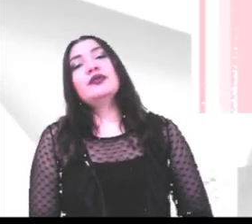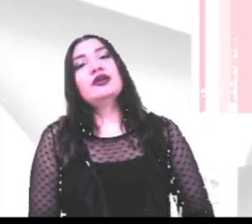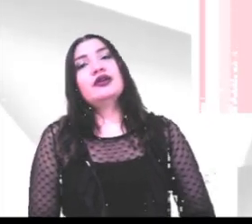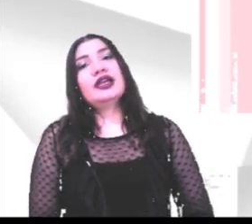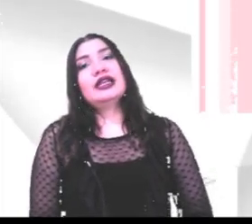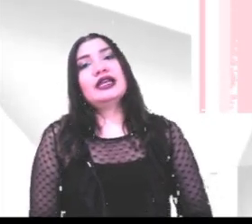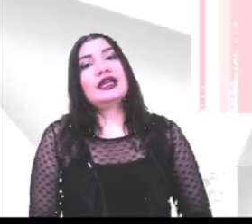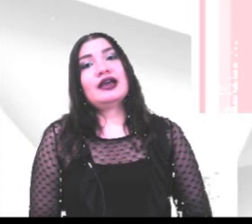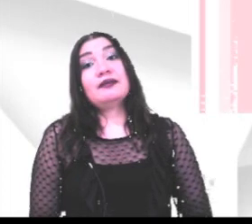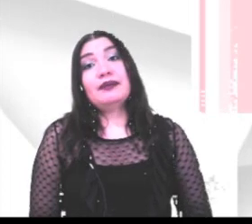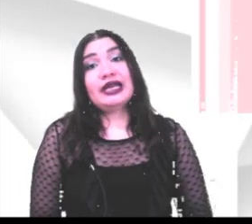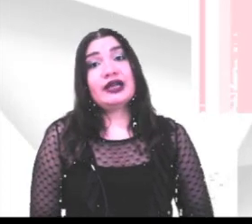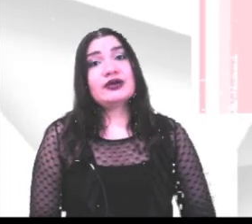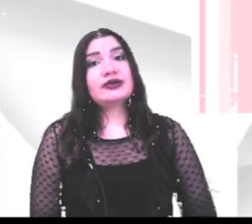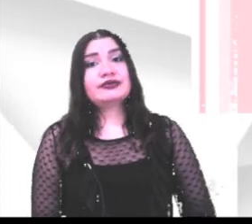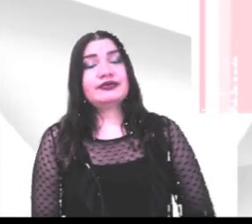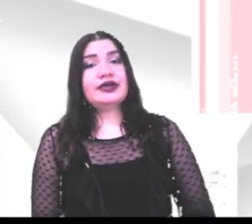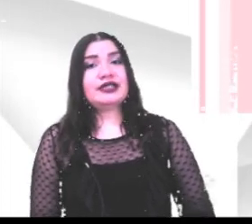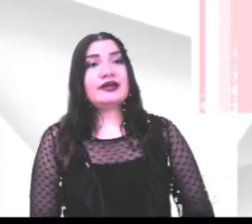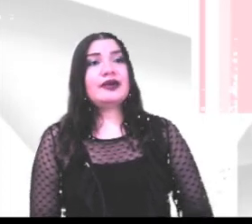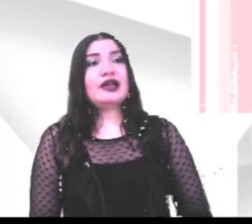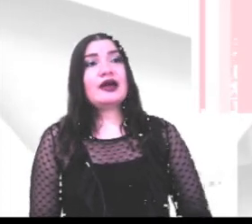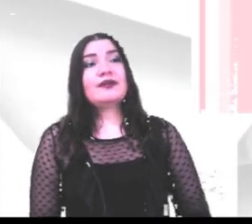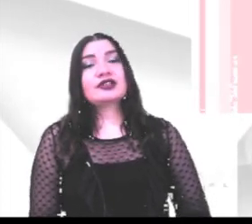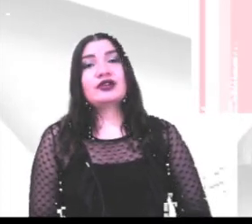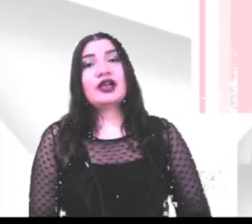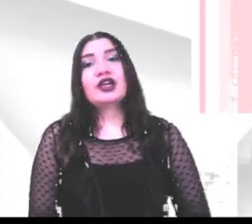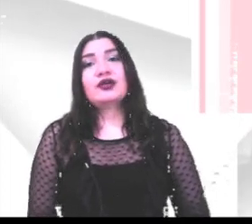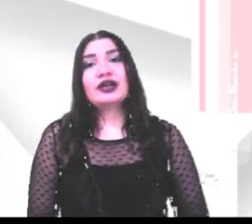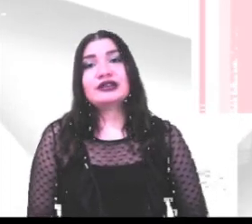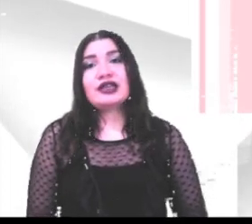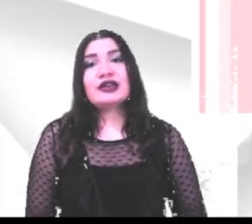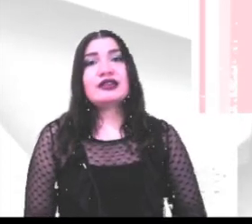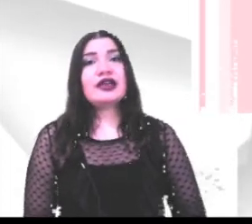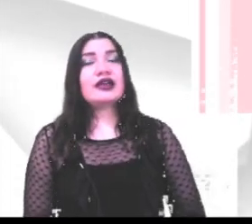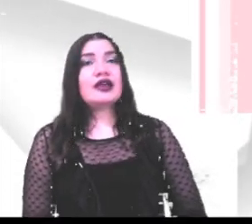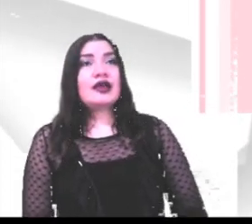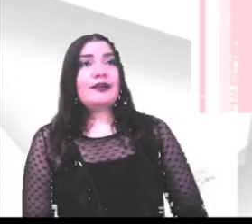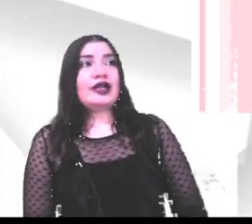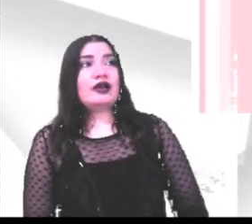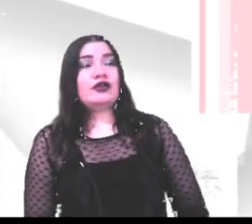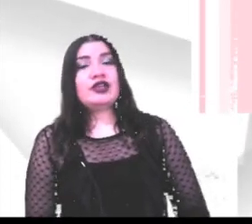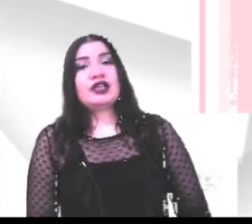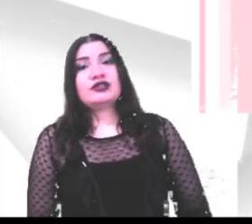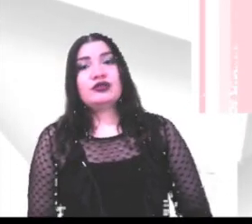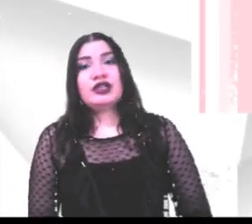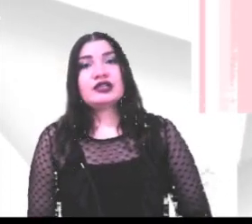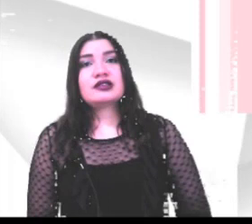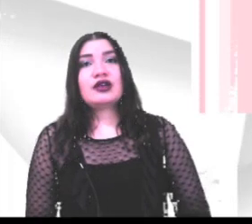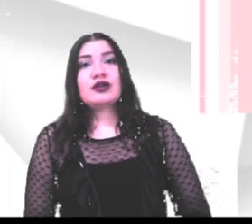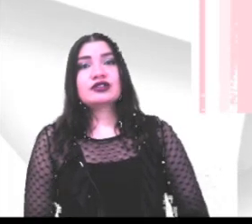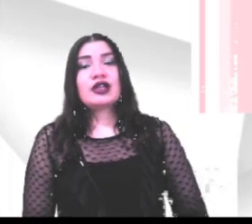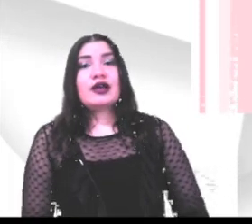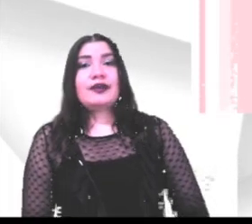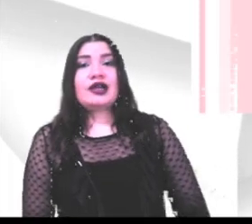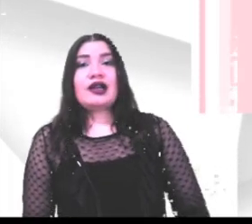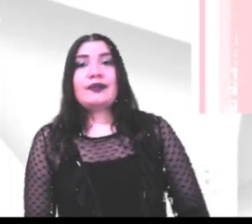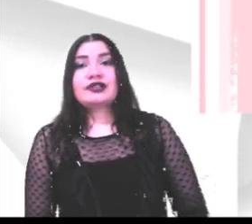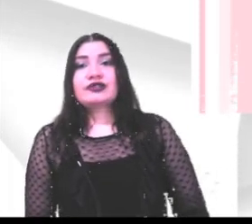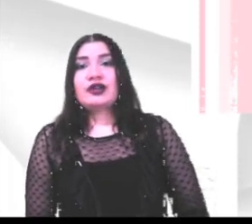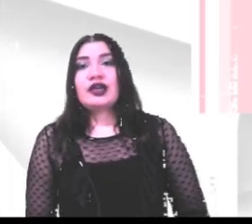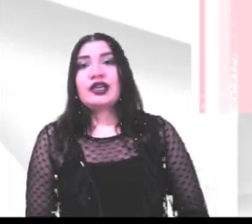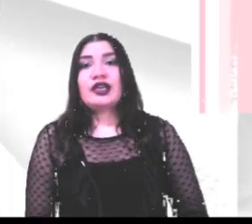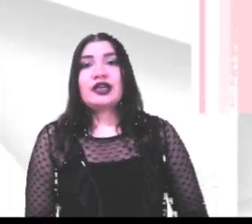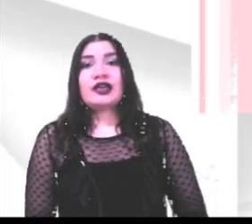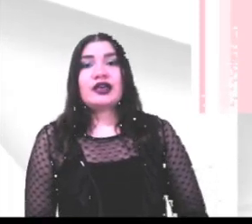turismo genera empleo verdad para las personas que nos atienden para los guías turísticos para